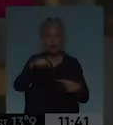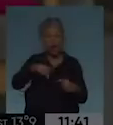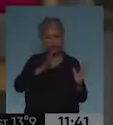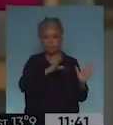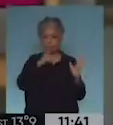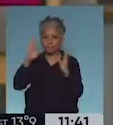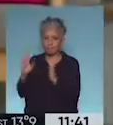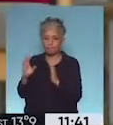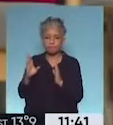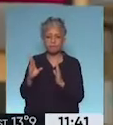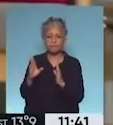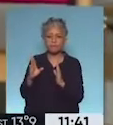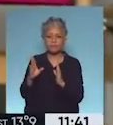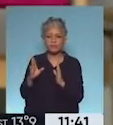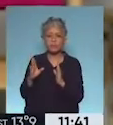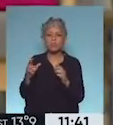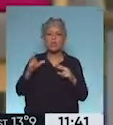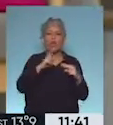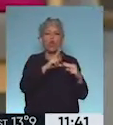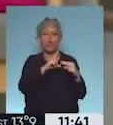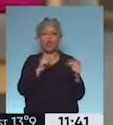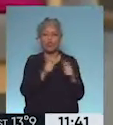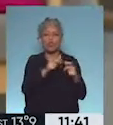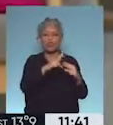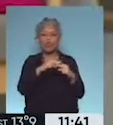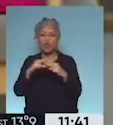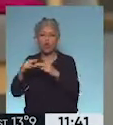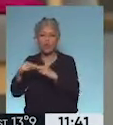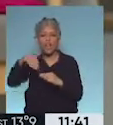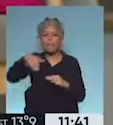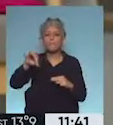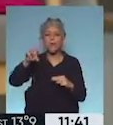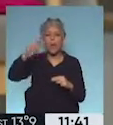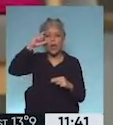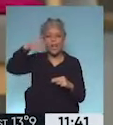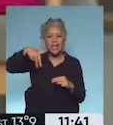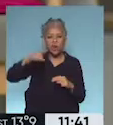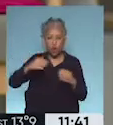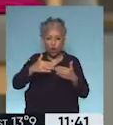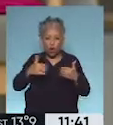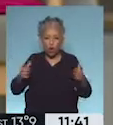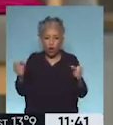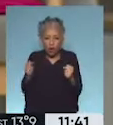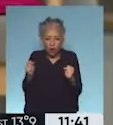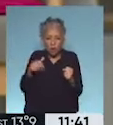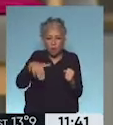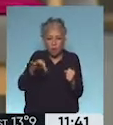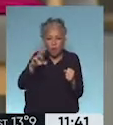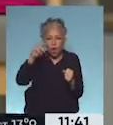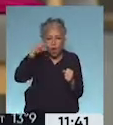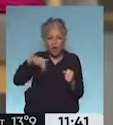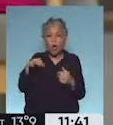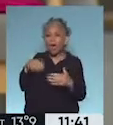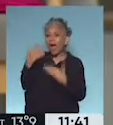Nos vamos a meter de lleno con el documental Francisco Pascasio Moreno, el perito en límites. Vamos a estar dialogando con Boy